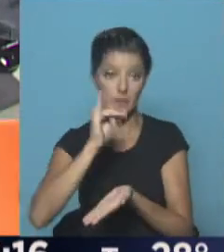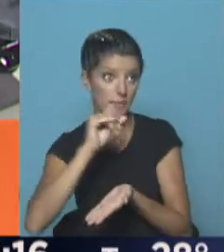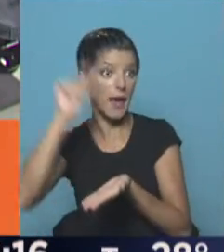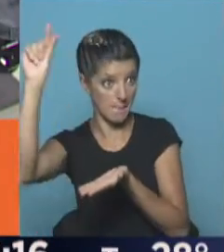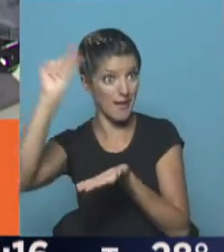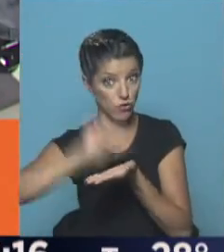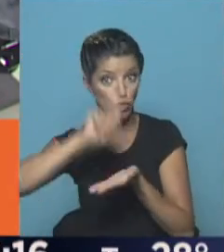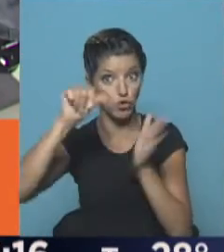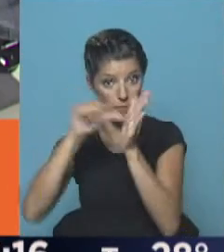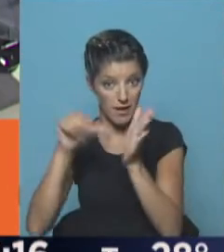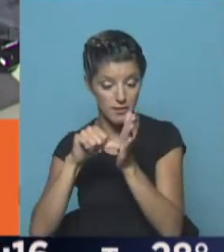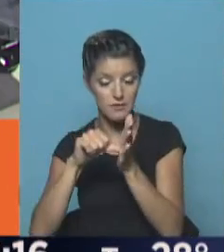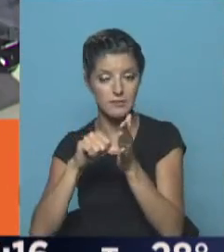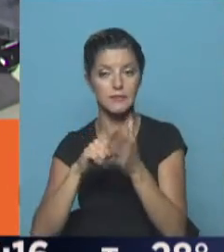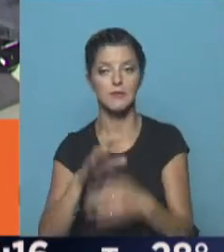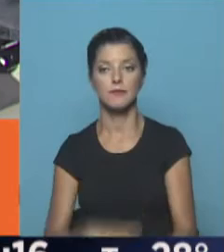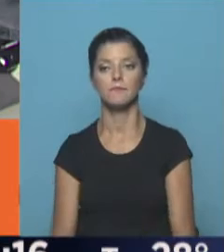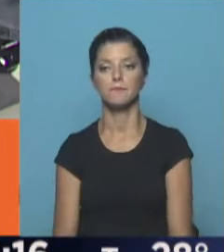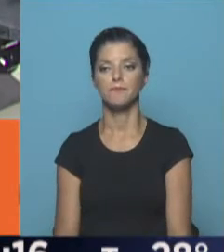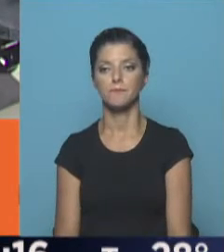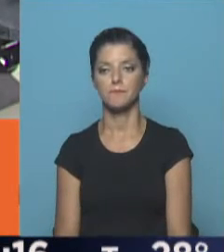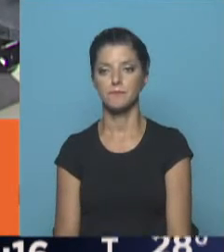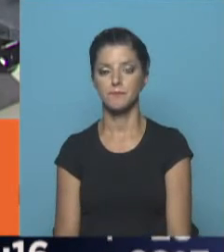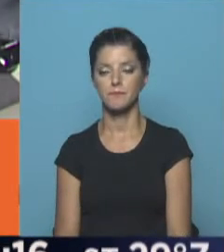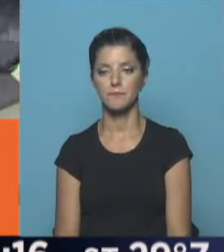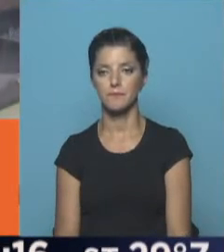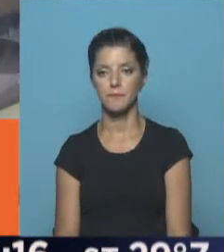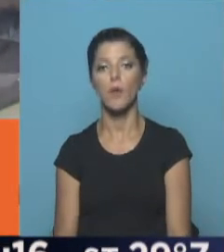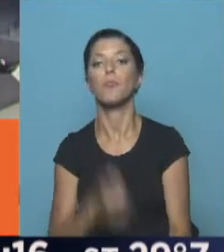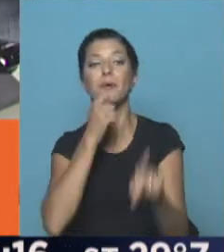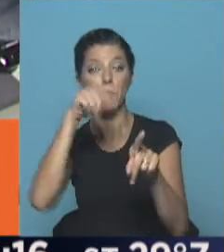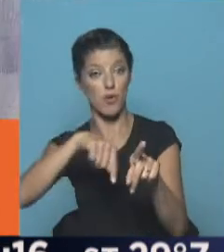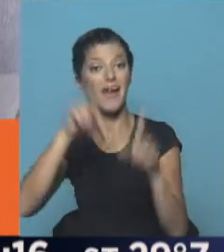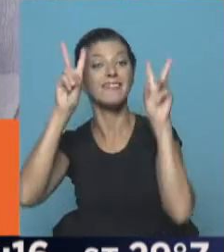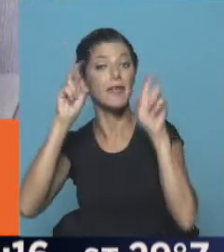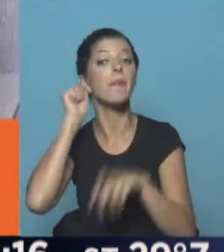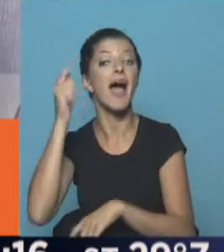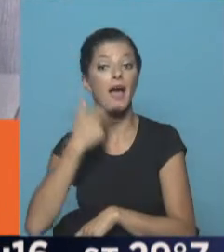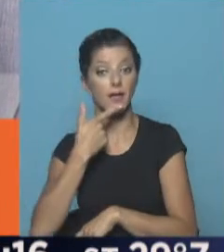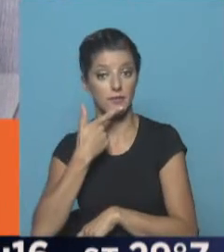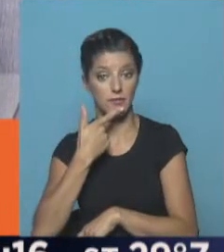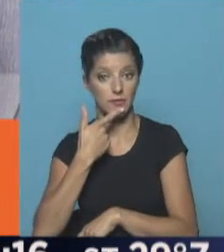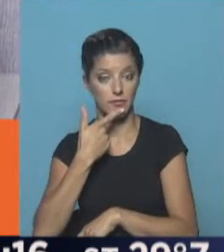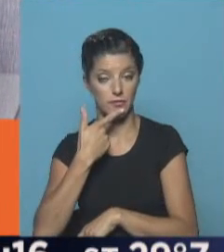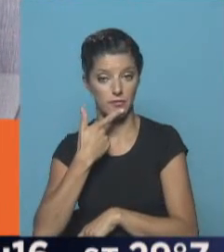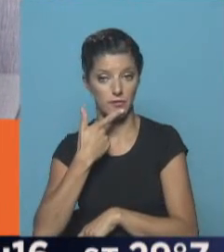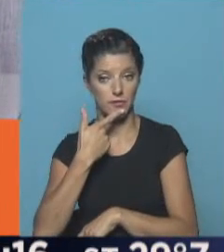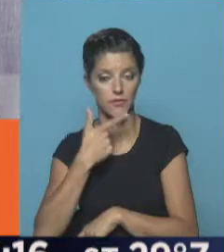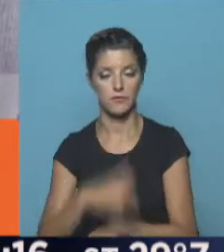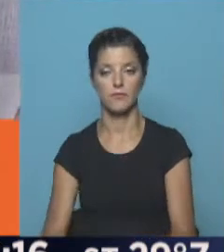ahí está digamos esta gran obra en relación al gas y lo que fue este la